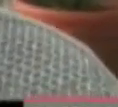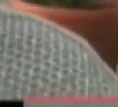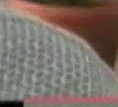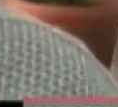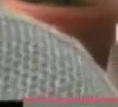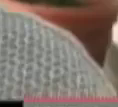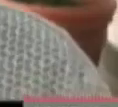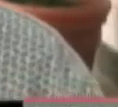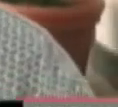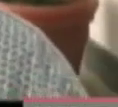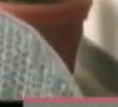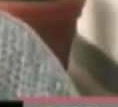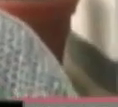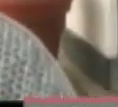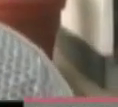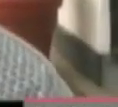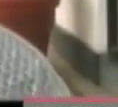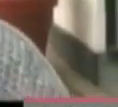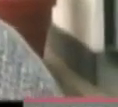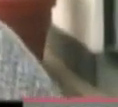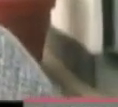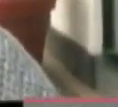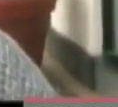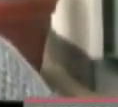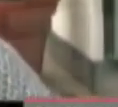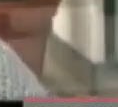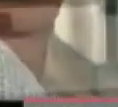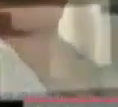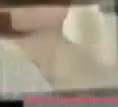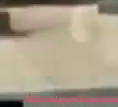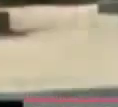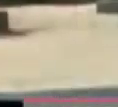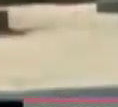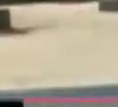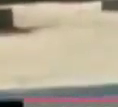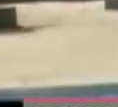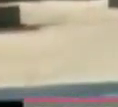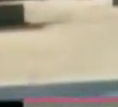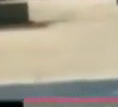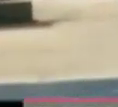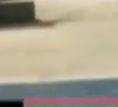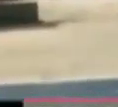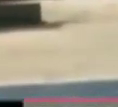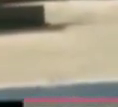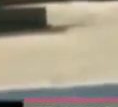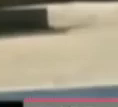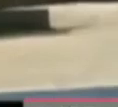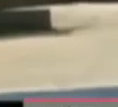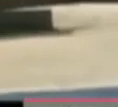comodidad. Se ganan 3 cosas importantes. Tiempo, dinero y comodidad.